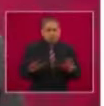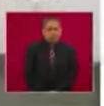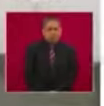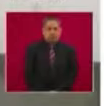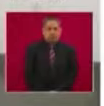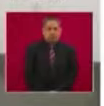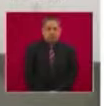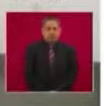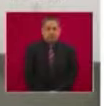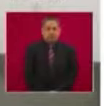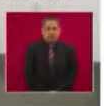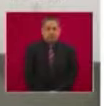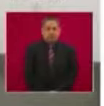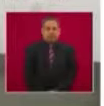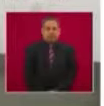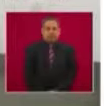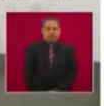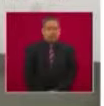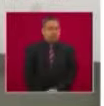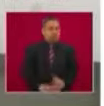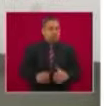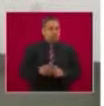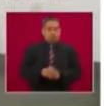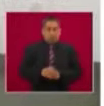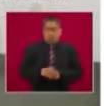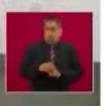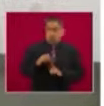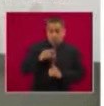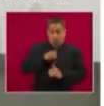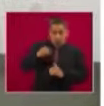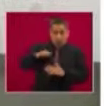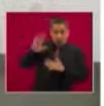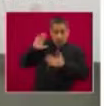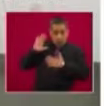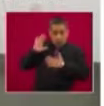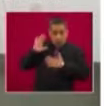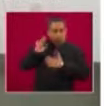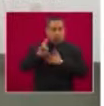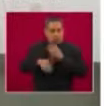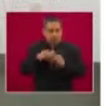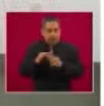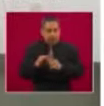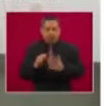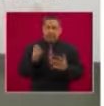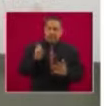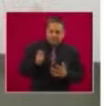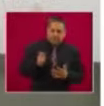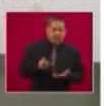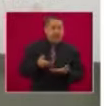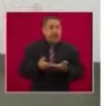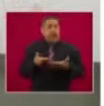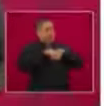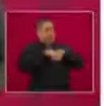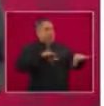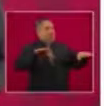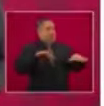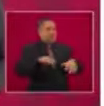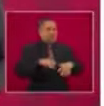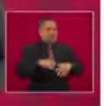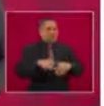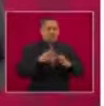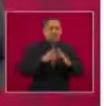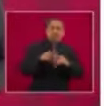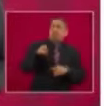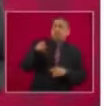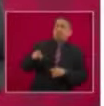de la publicidad oficial. Hoy se gasta la tercera parte de lo que se gastó en el último gobierno, en el último año del